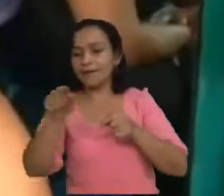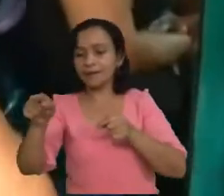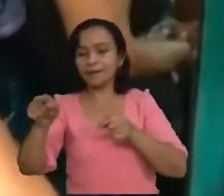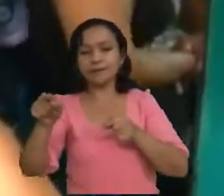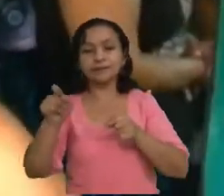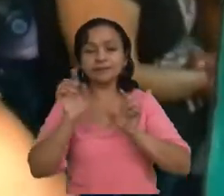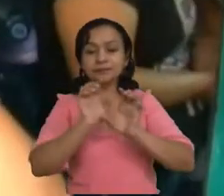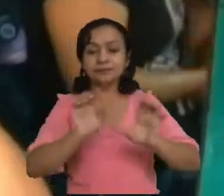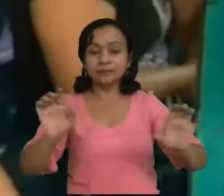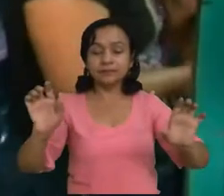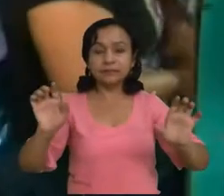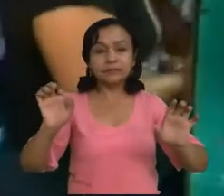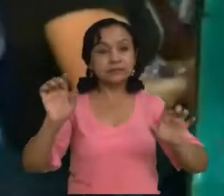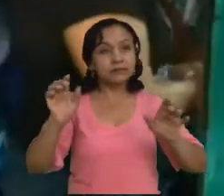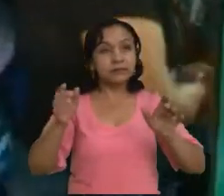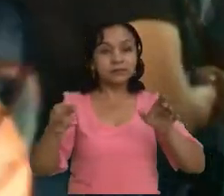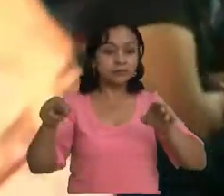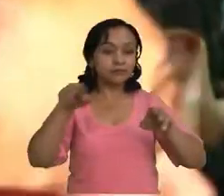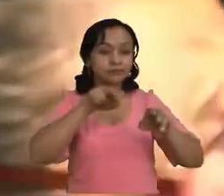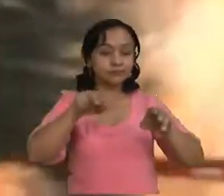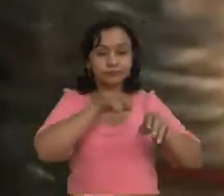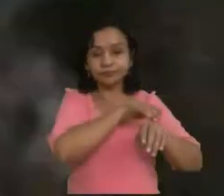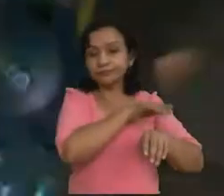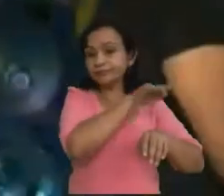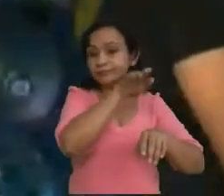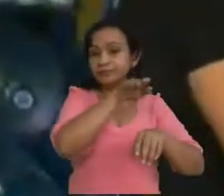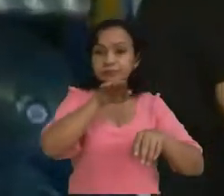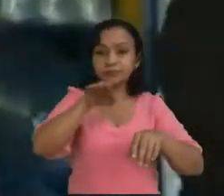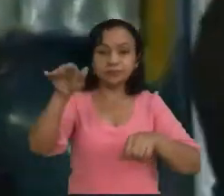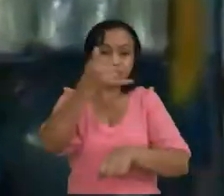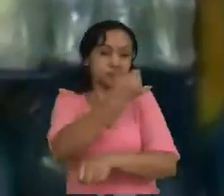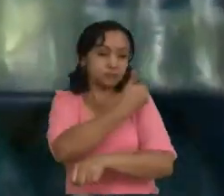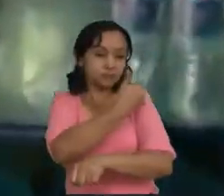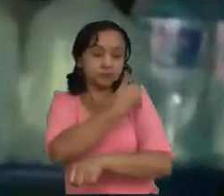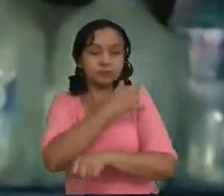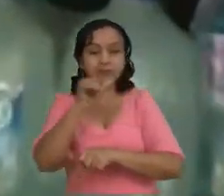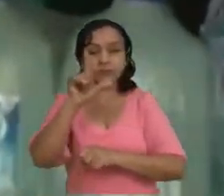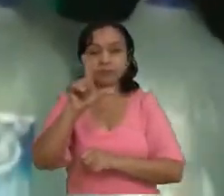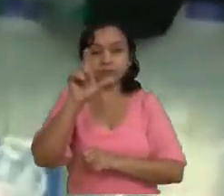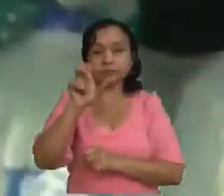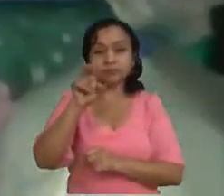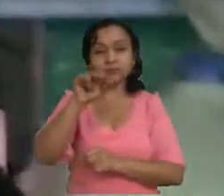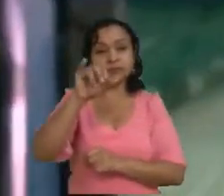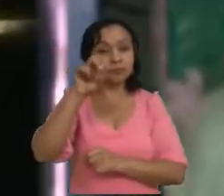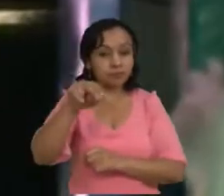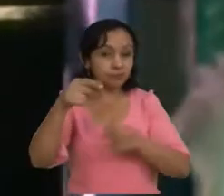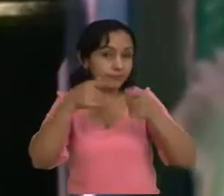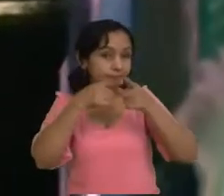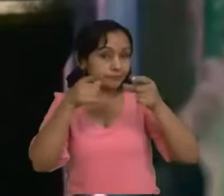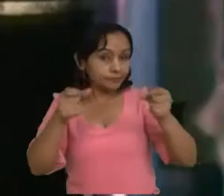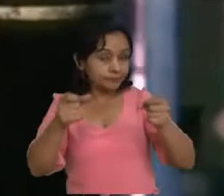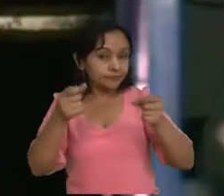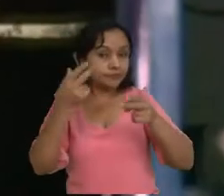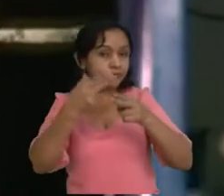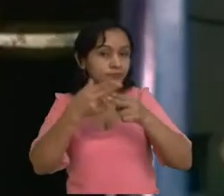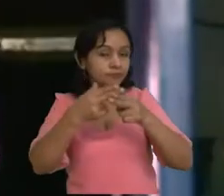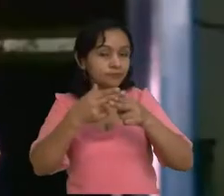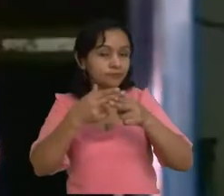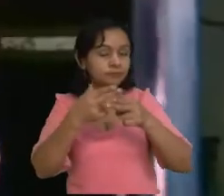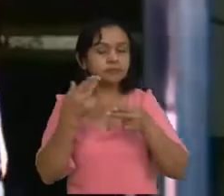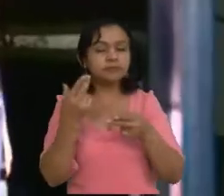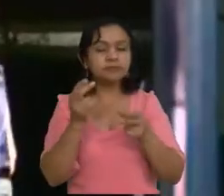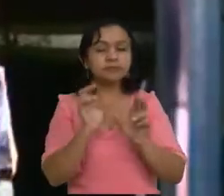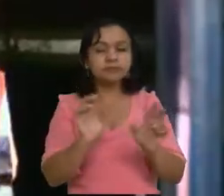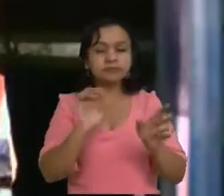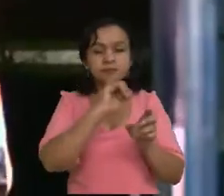trasladados, preliminarmente se conocen al hospital Enín Fonseca de Managua. Los nombres de los niños responden